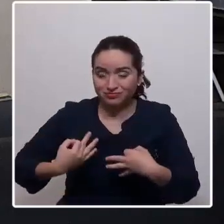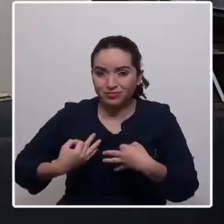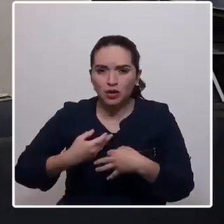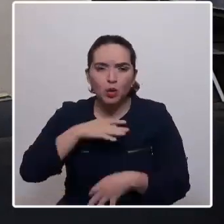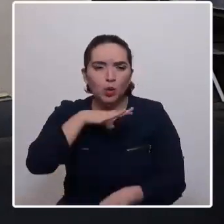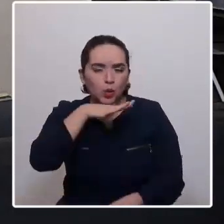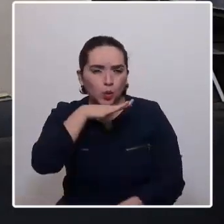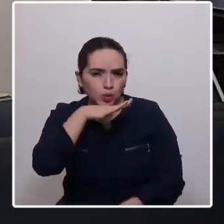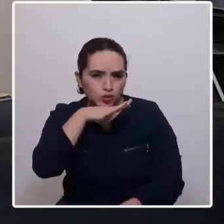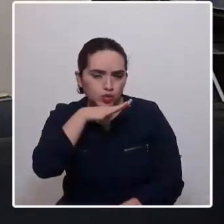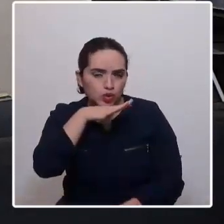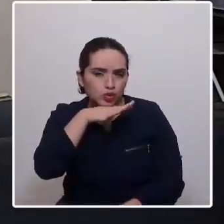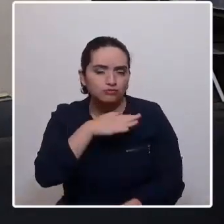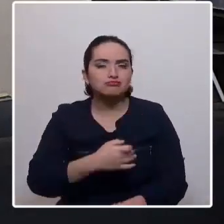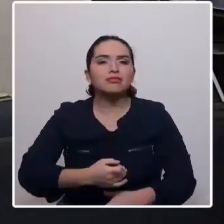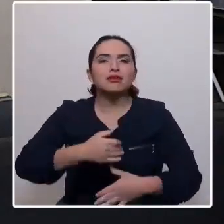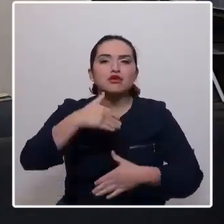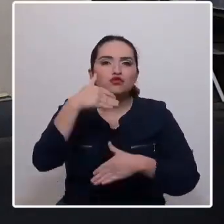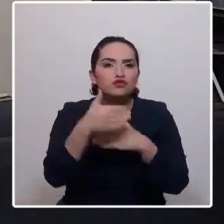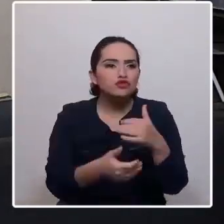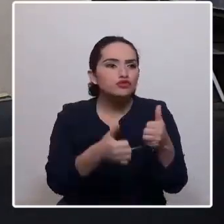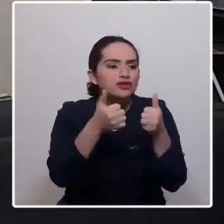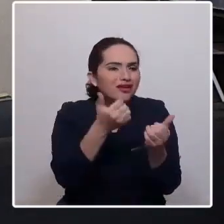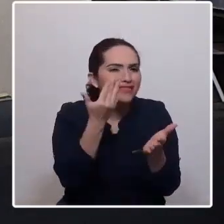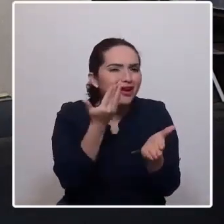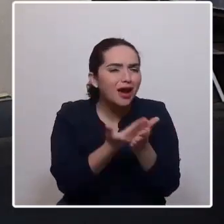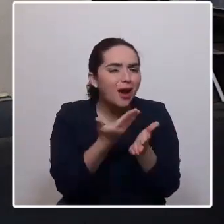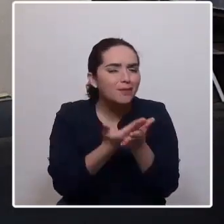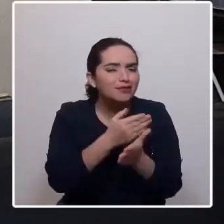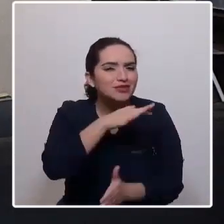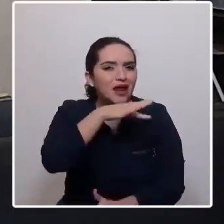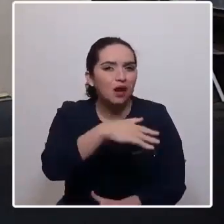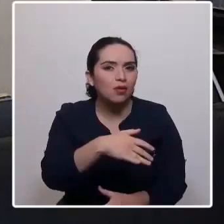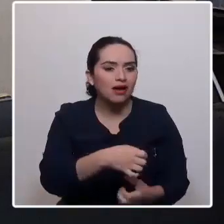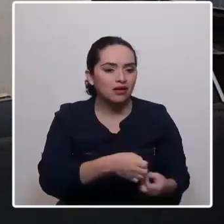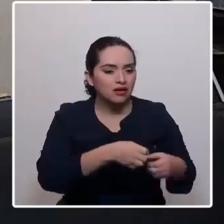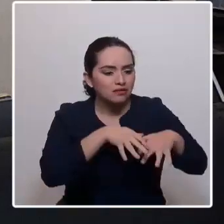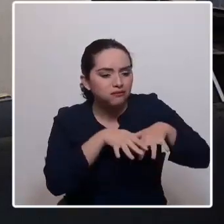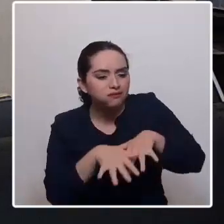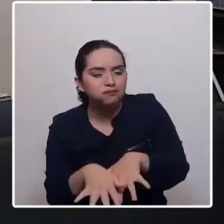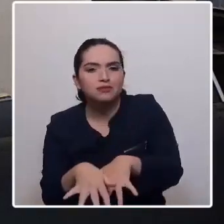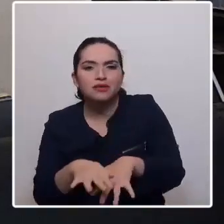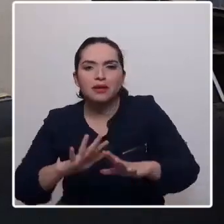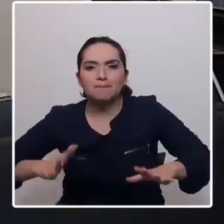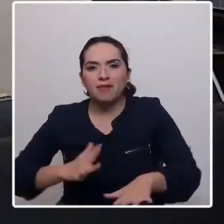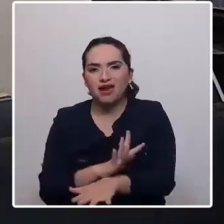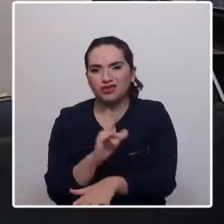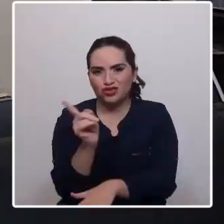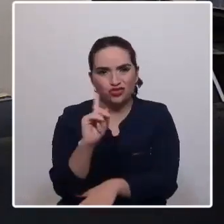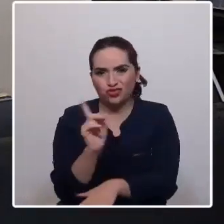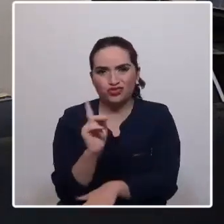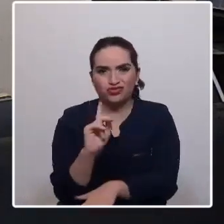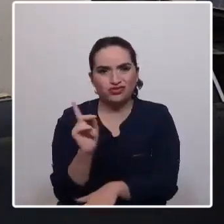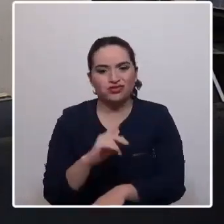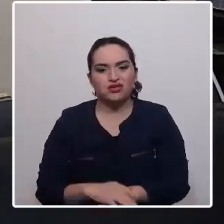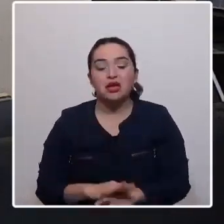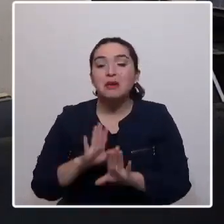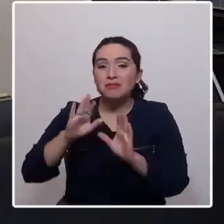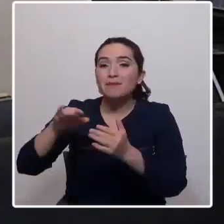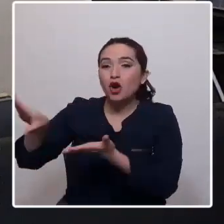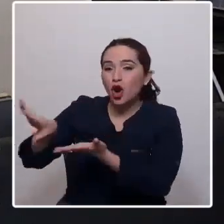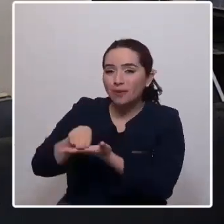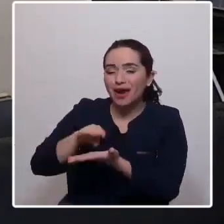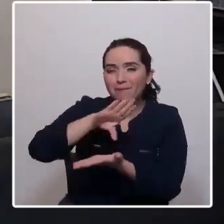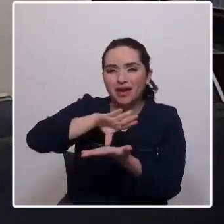uso eficiente de esa agua. O sea, no botarla al mar, sino que recuperarla, por ejemplo, aplicar lo que hacen países como